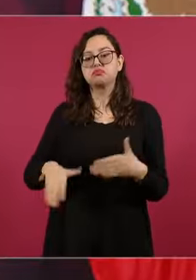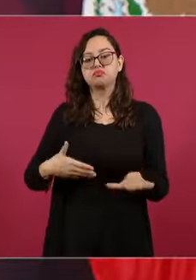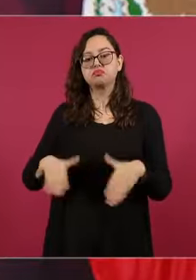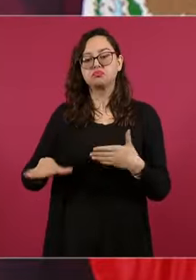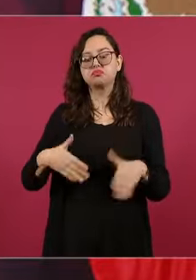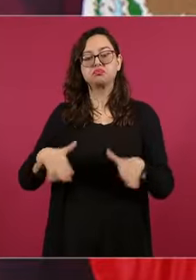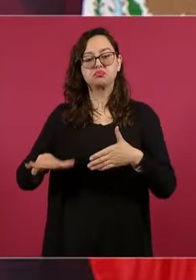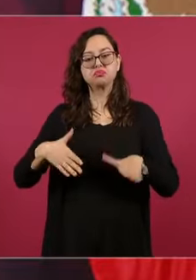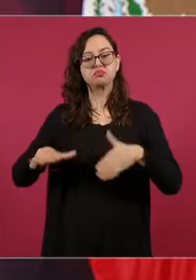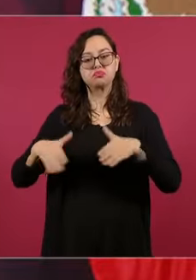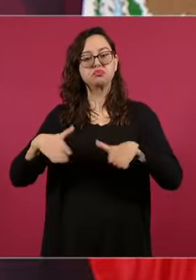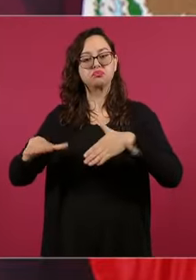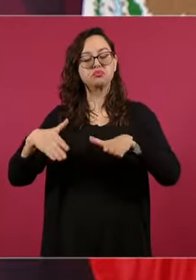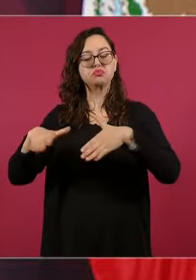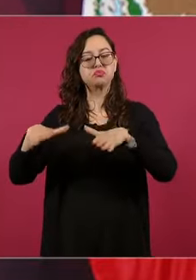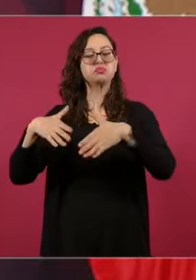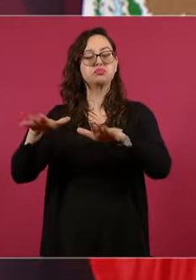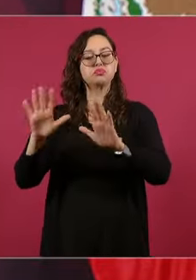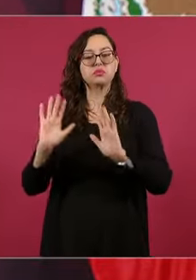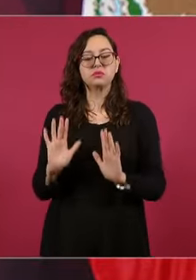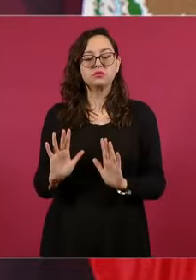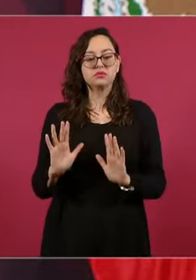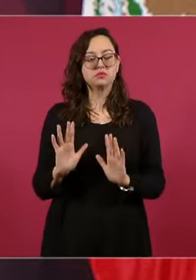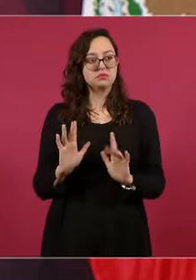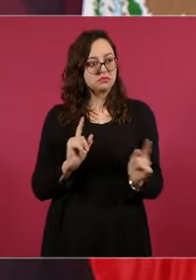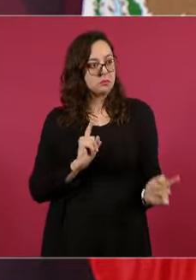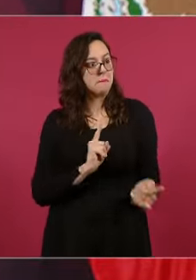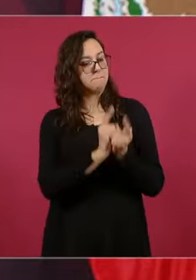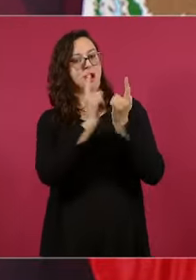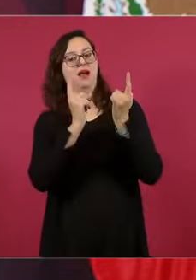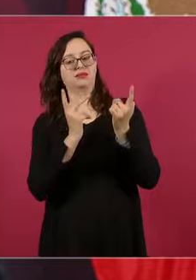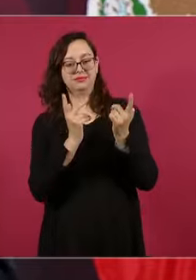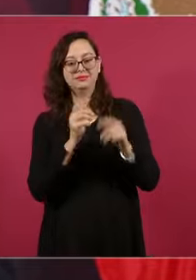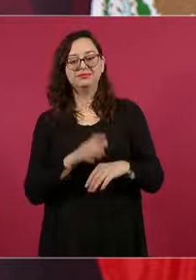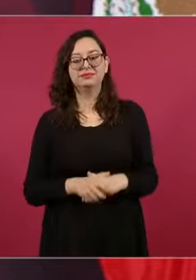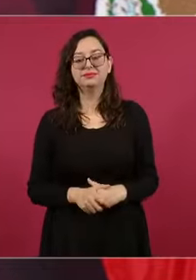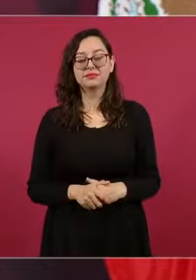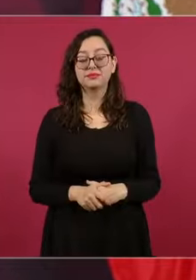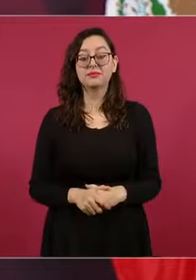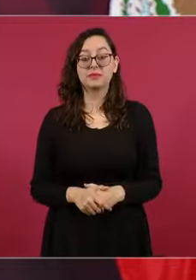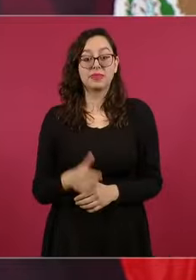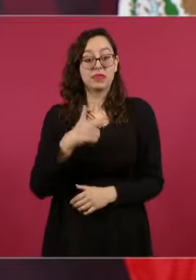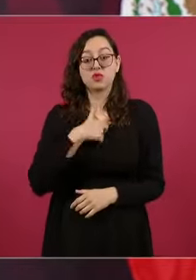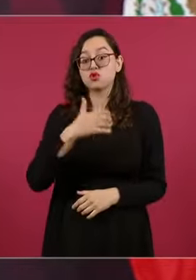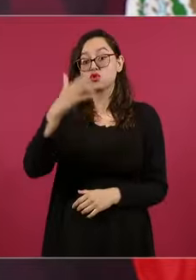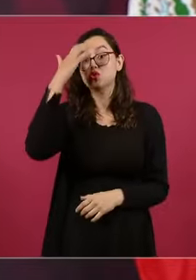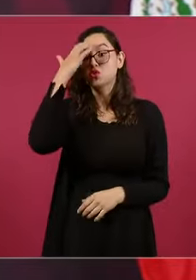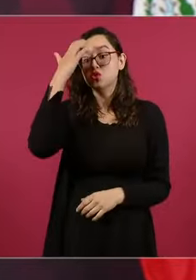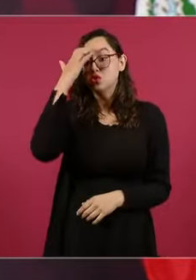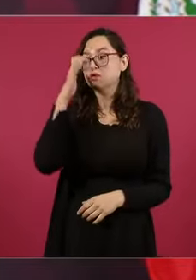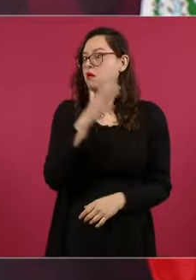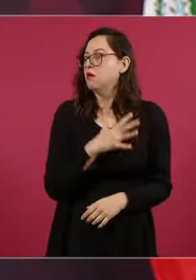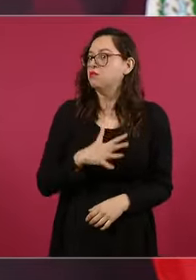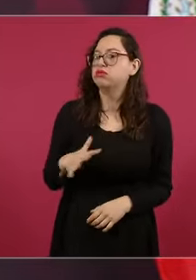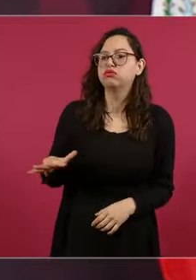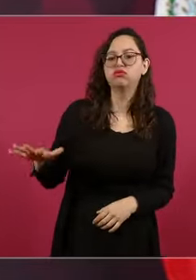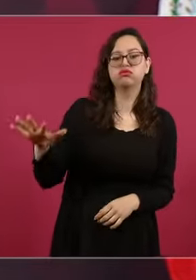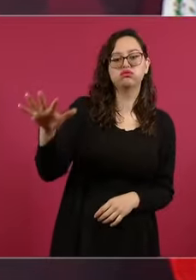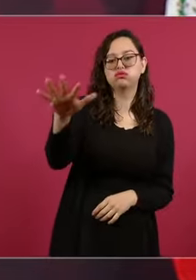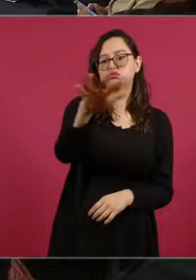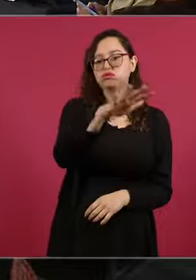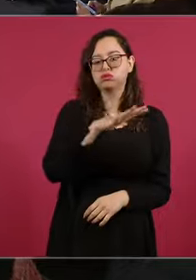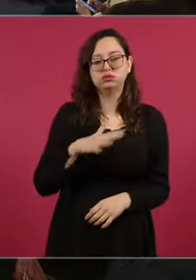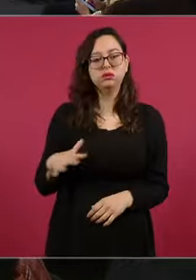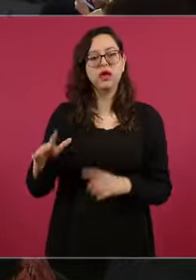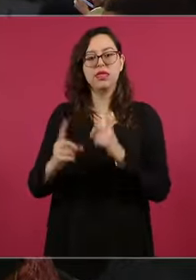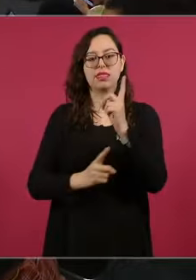Bueno, siempre. Yo conozco muchas unidades deportivas del